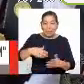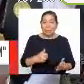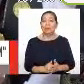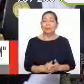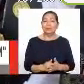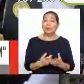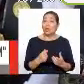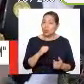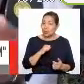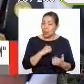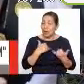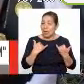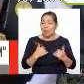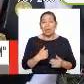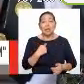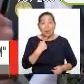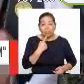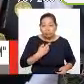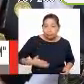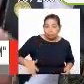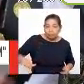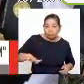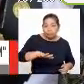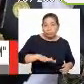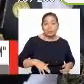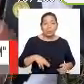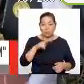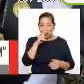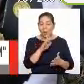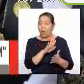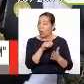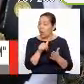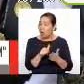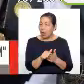Señores, yo acá invoco a todo el país,